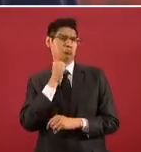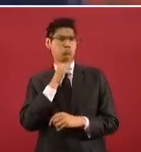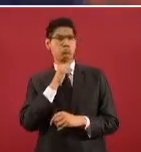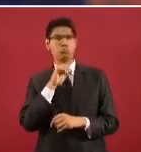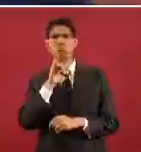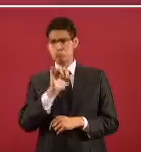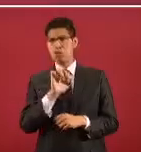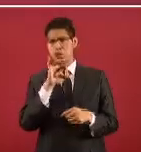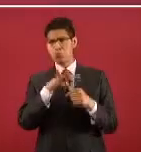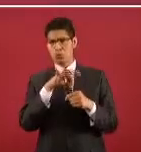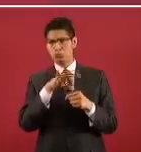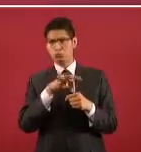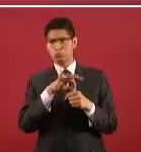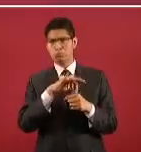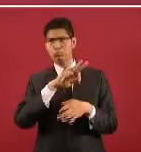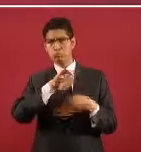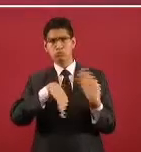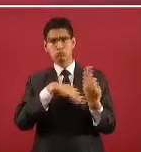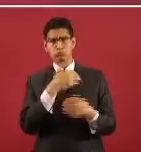Pero ahora pasó